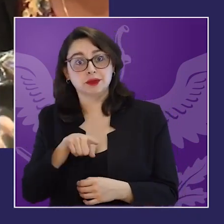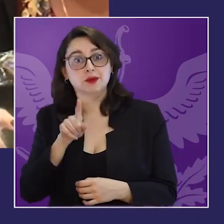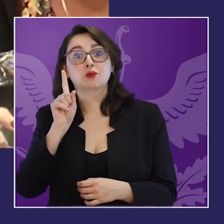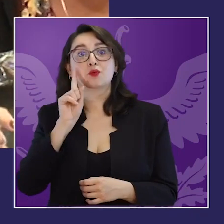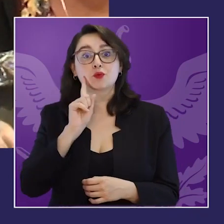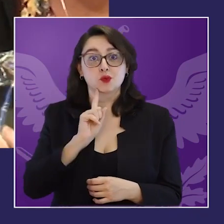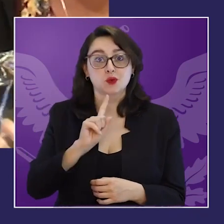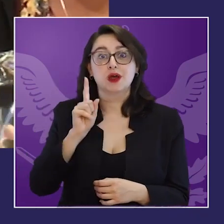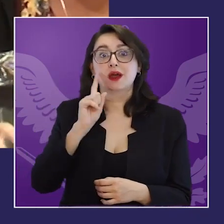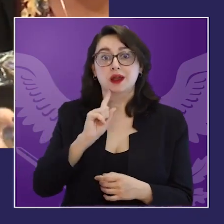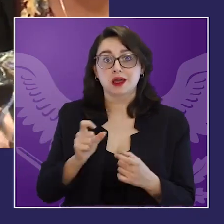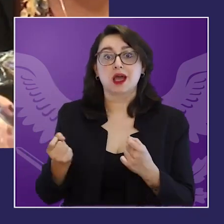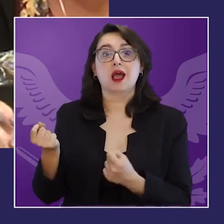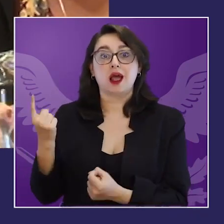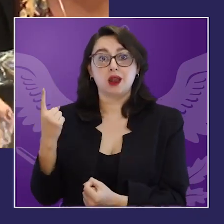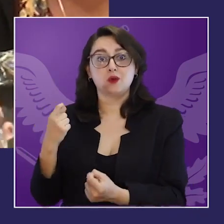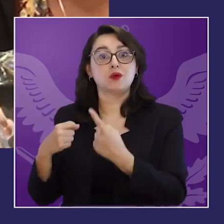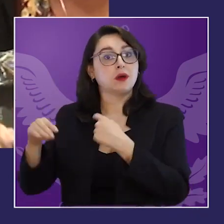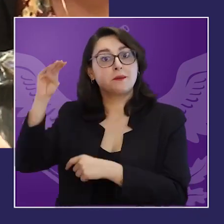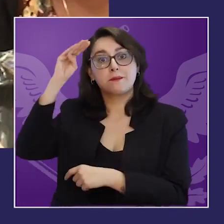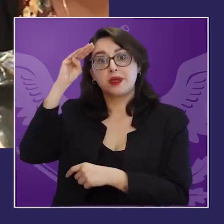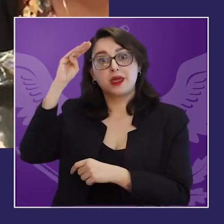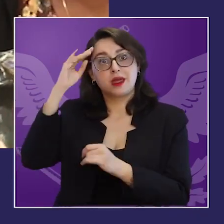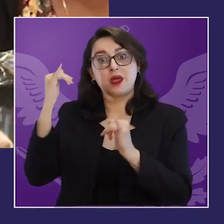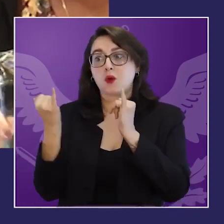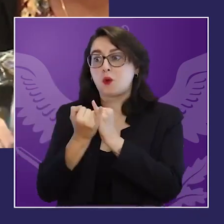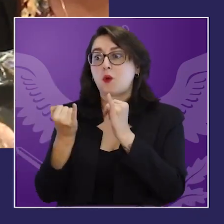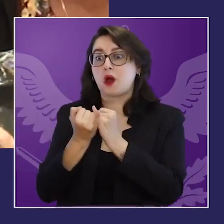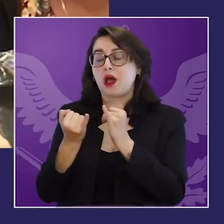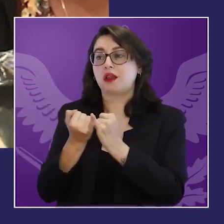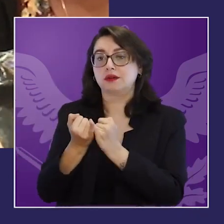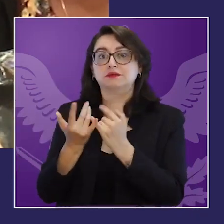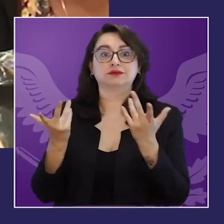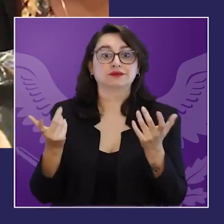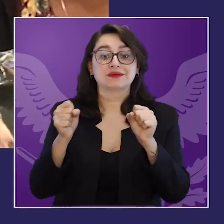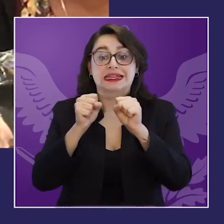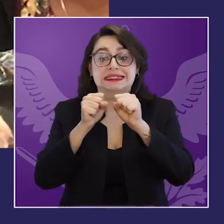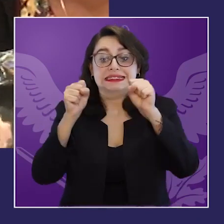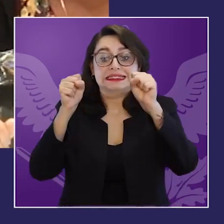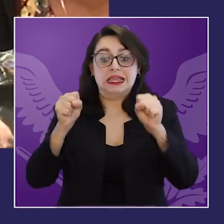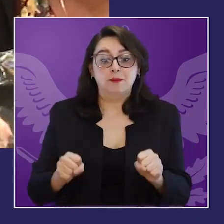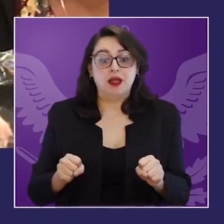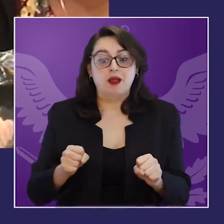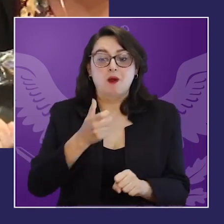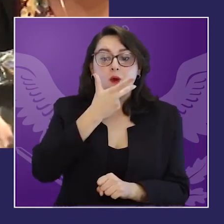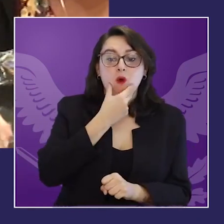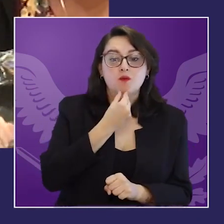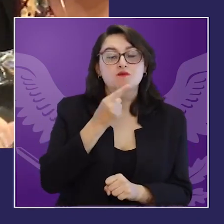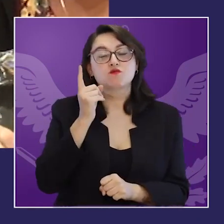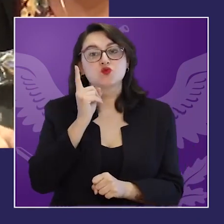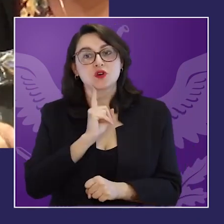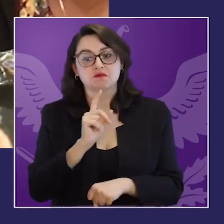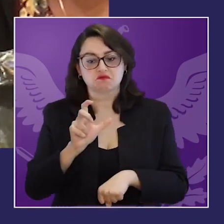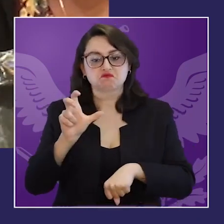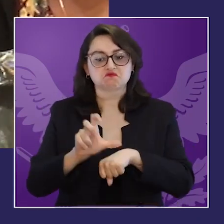representadas en los hombres y en los varones que representan la corporación judicial, sino que también está representado por las mujeres, porque socialmente hay una